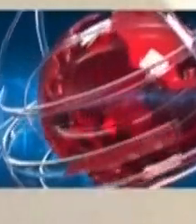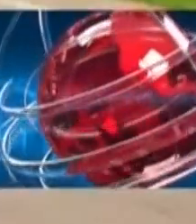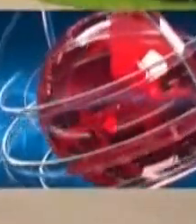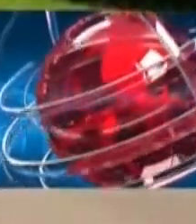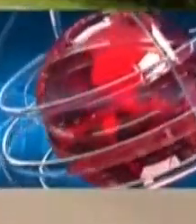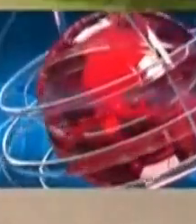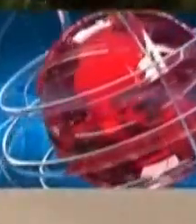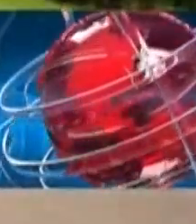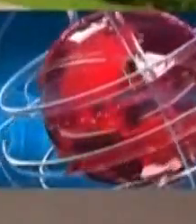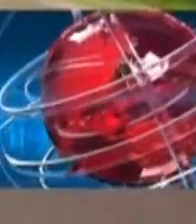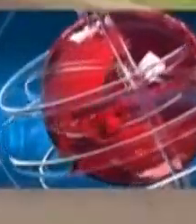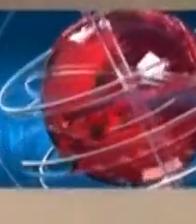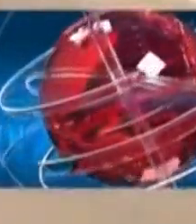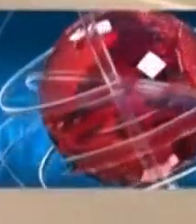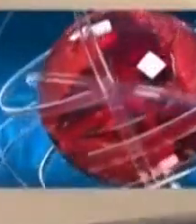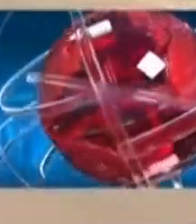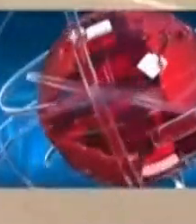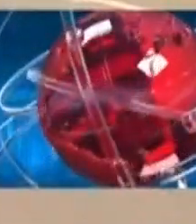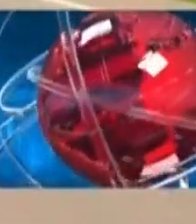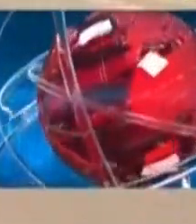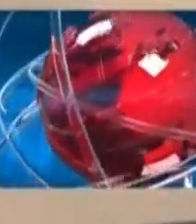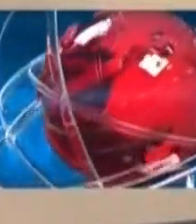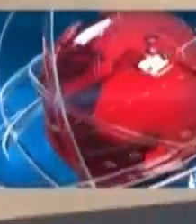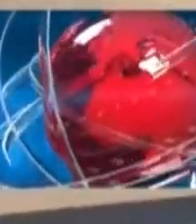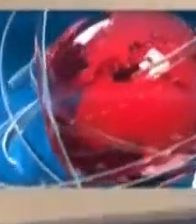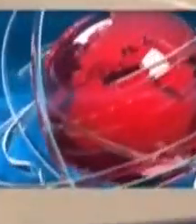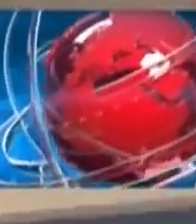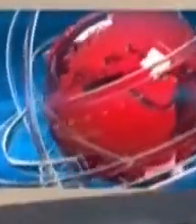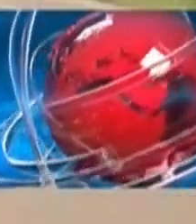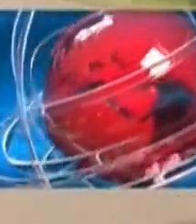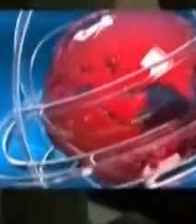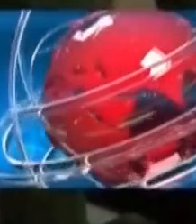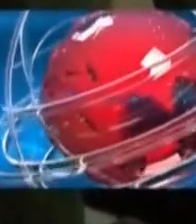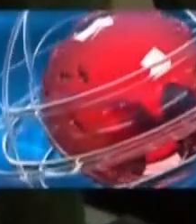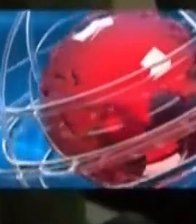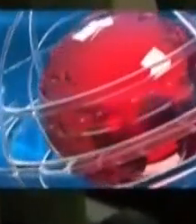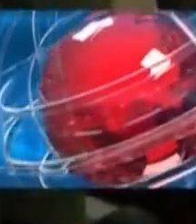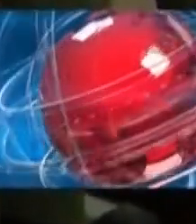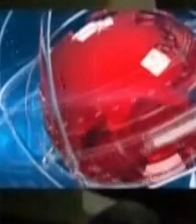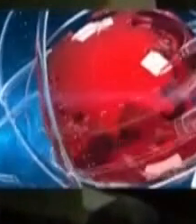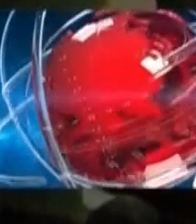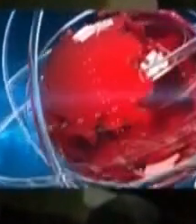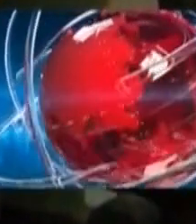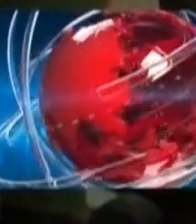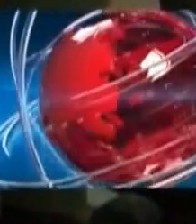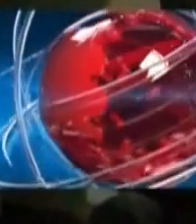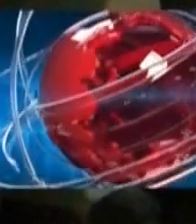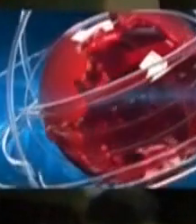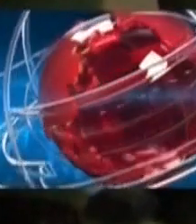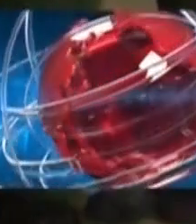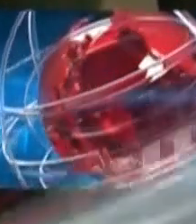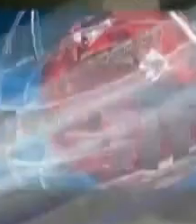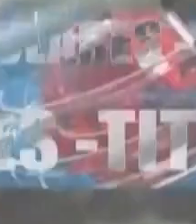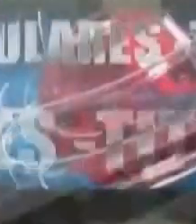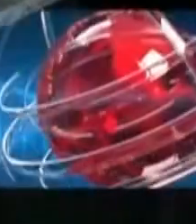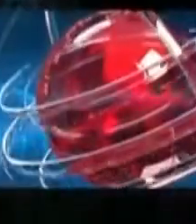ofrece 10 millones de pesos de recompensa para quien dé información de los responsables de robos y homicidios en la vía Maicao-Riohacha.